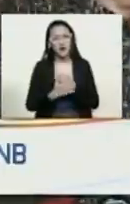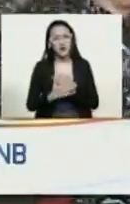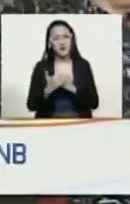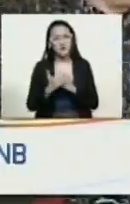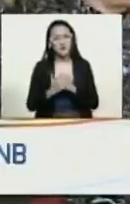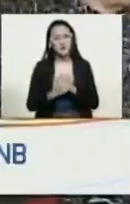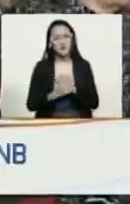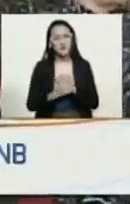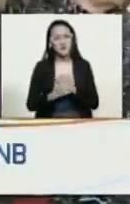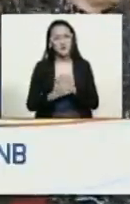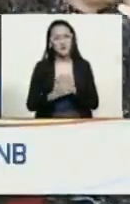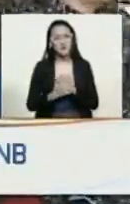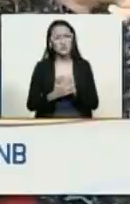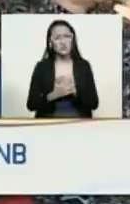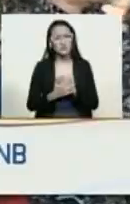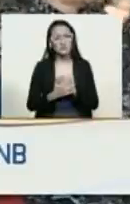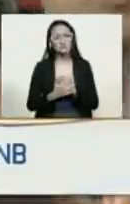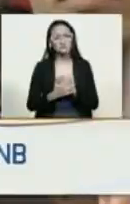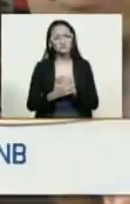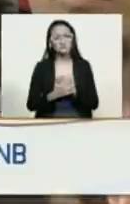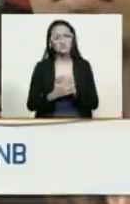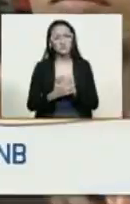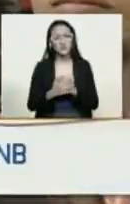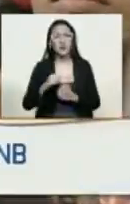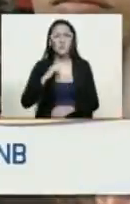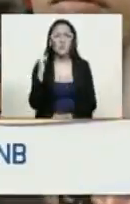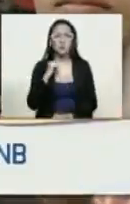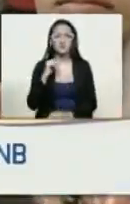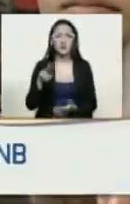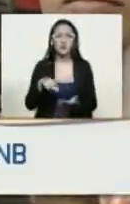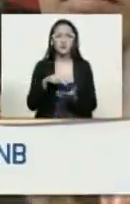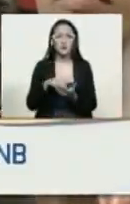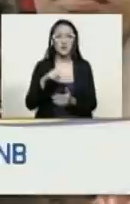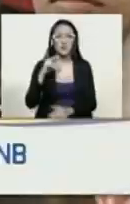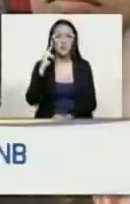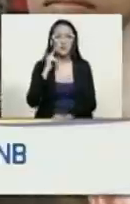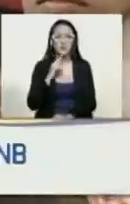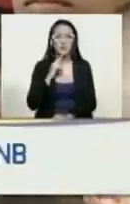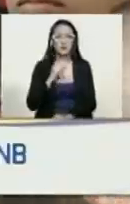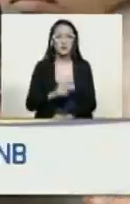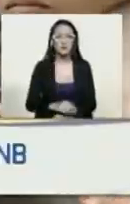aprecio y la tengo en la más alta estima a la Policía Nacional Bolivariana.